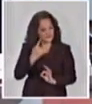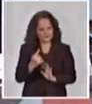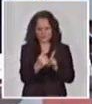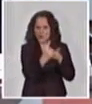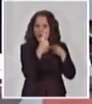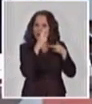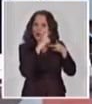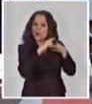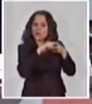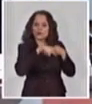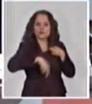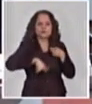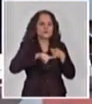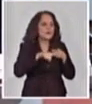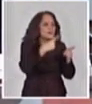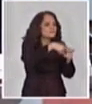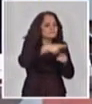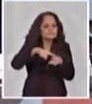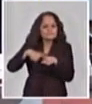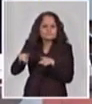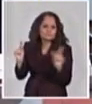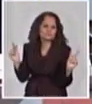hay déficit de oferta.